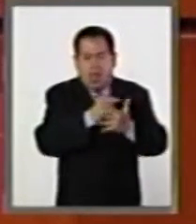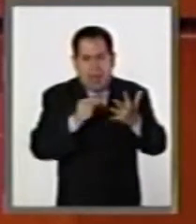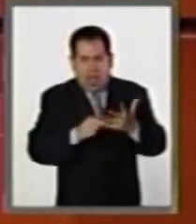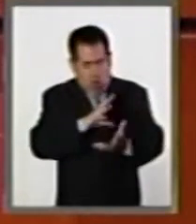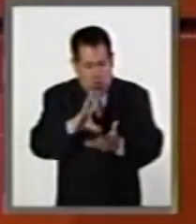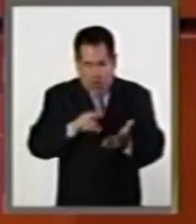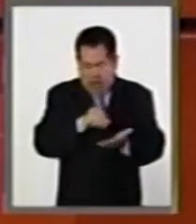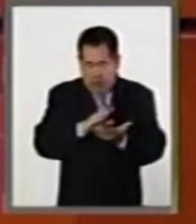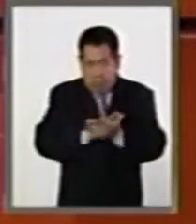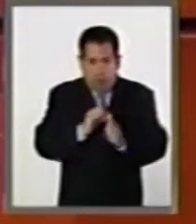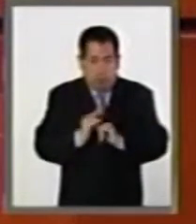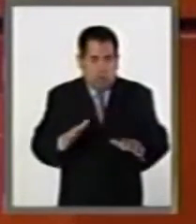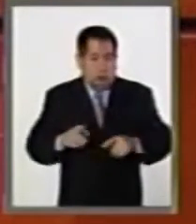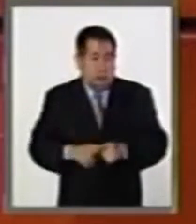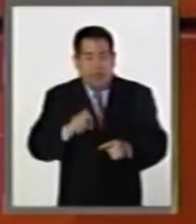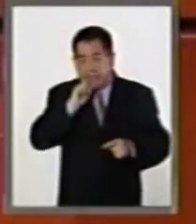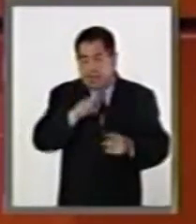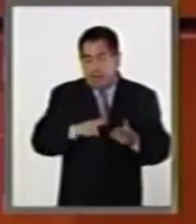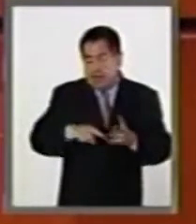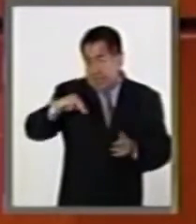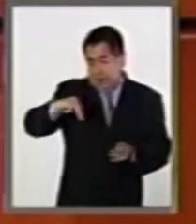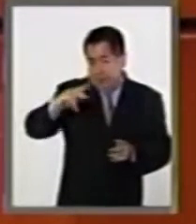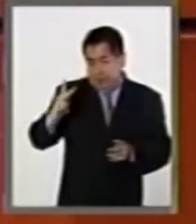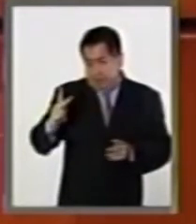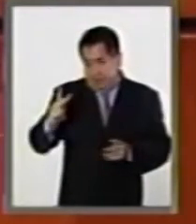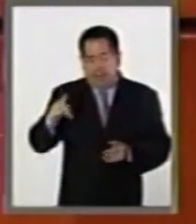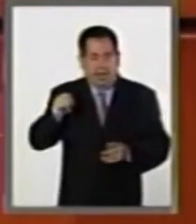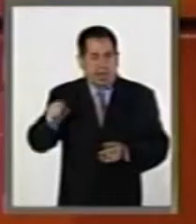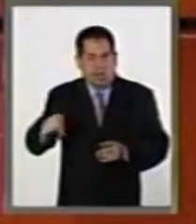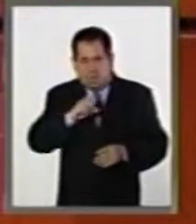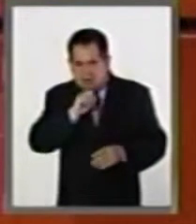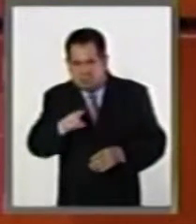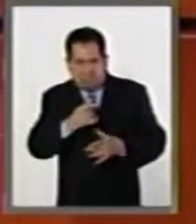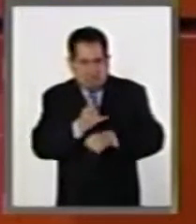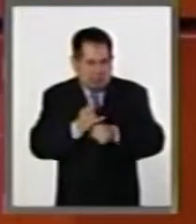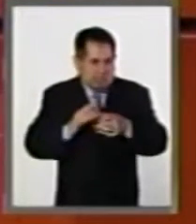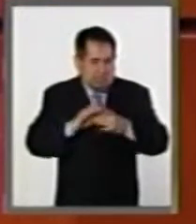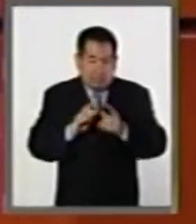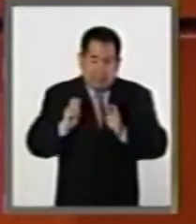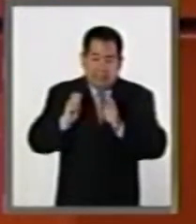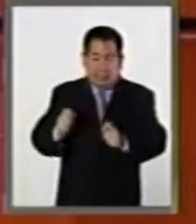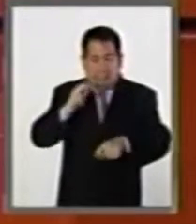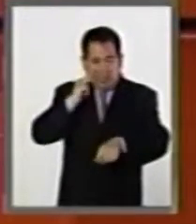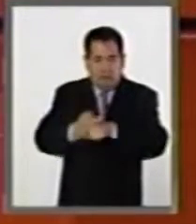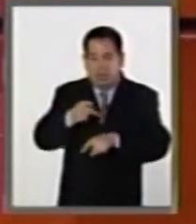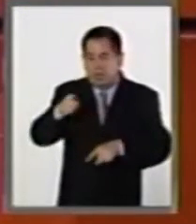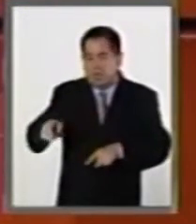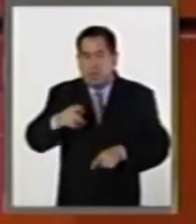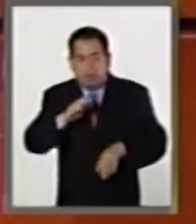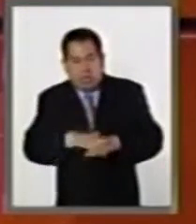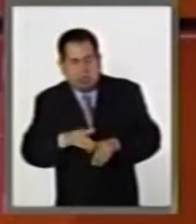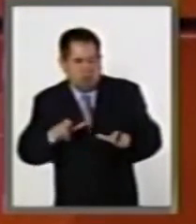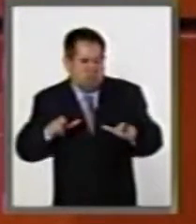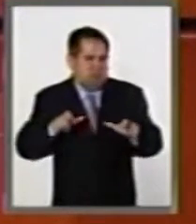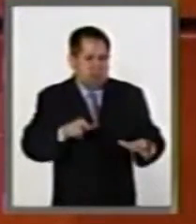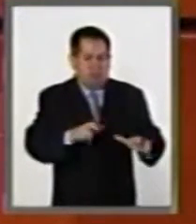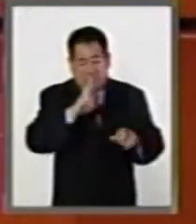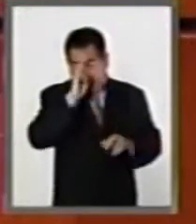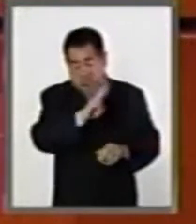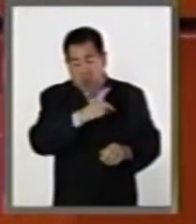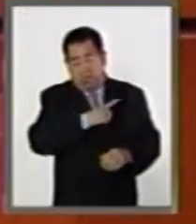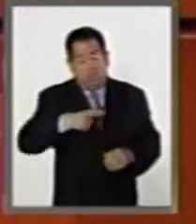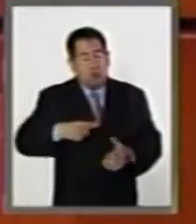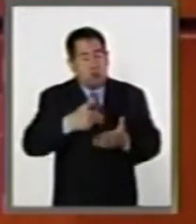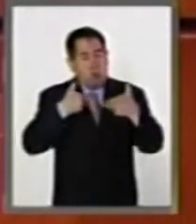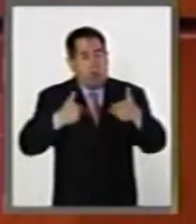del Ministerio Público, en el procedimiento de ejecución penal se le asigna la obligación de garantizar el resguardo del respeto a los derechos humanos